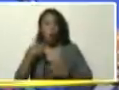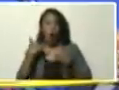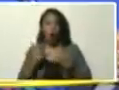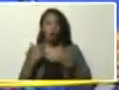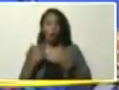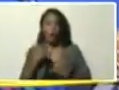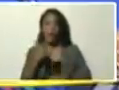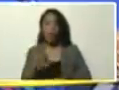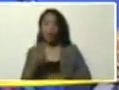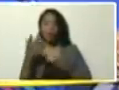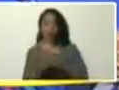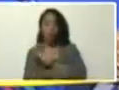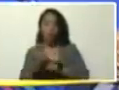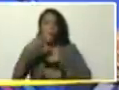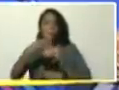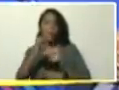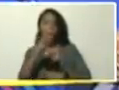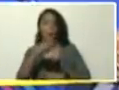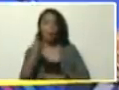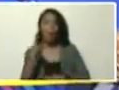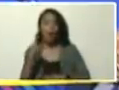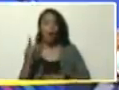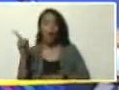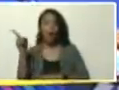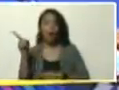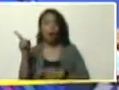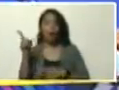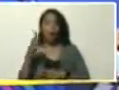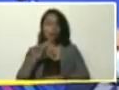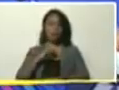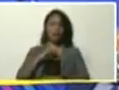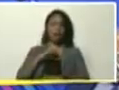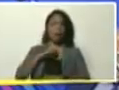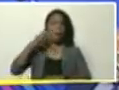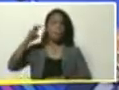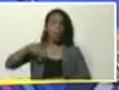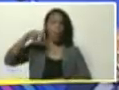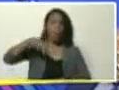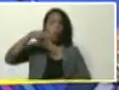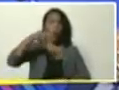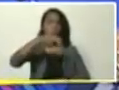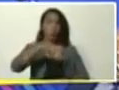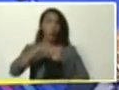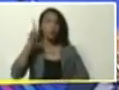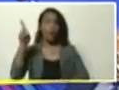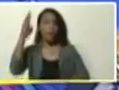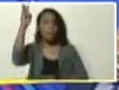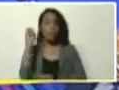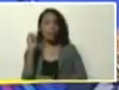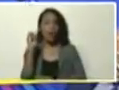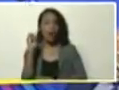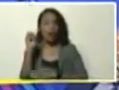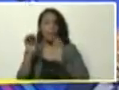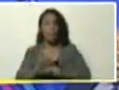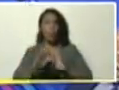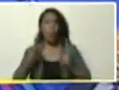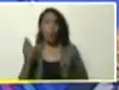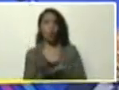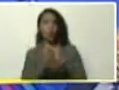decir. Pepe Rangel, el fenómeno ambulante de Petare para el mundo.